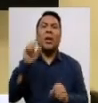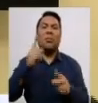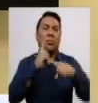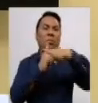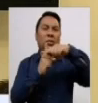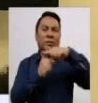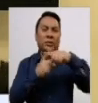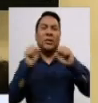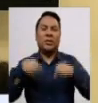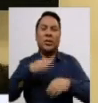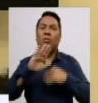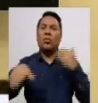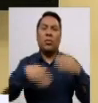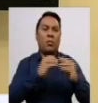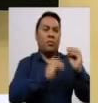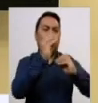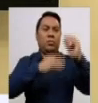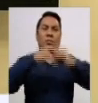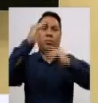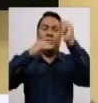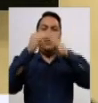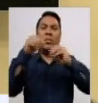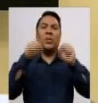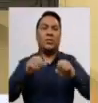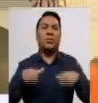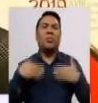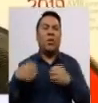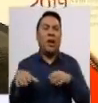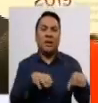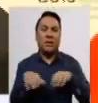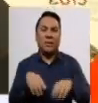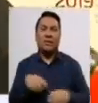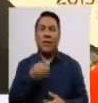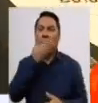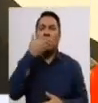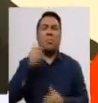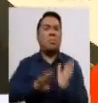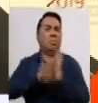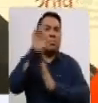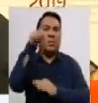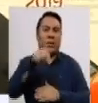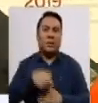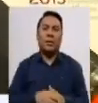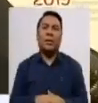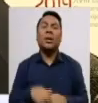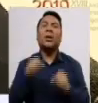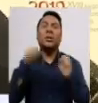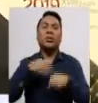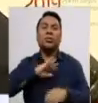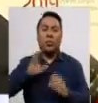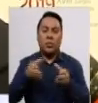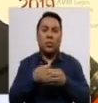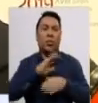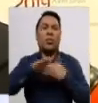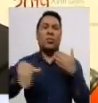serán construidas a tiempo y haremos unos magníficos Juegos Panamericanos. Sí, vamos a llegar y se está haciendo todo el